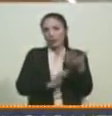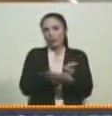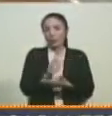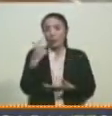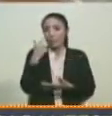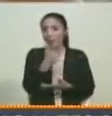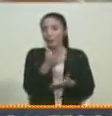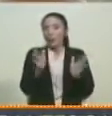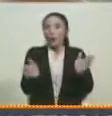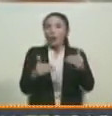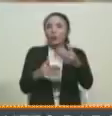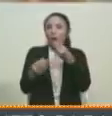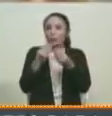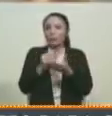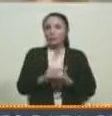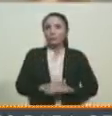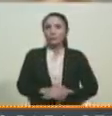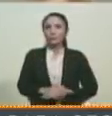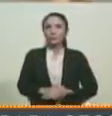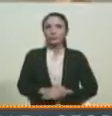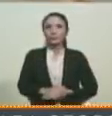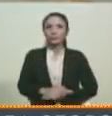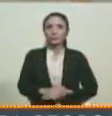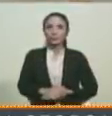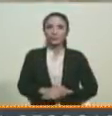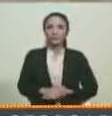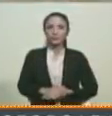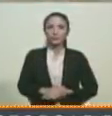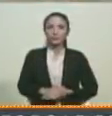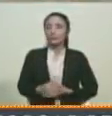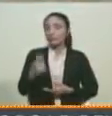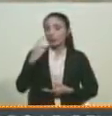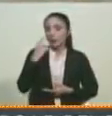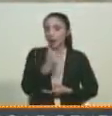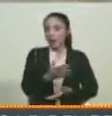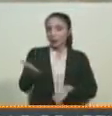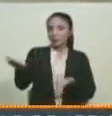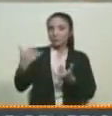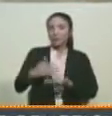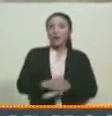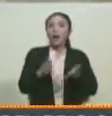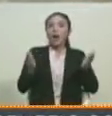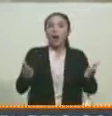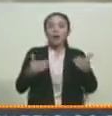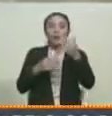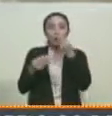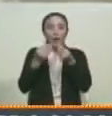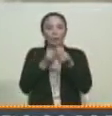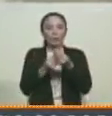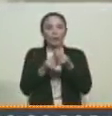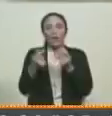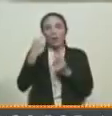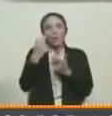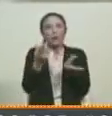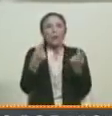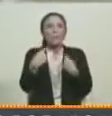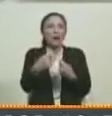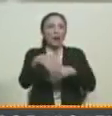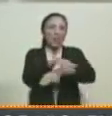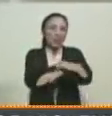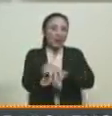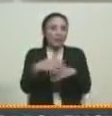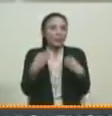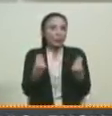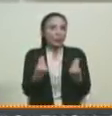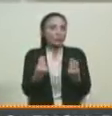CLAP. Agarre usted un CLAP y lléveselo al mercado capitalista especulativo.